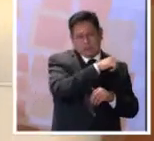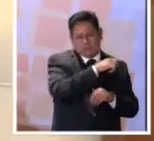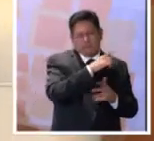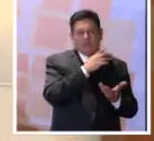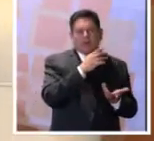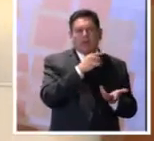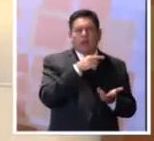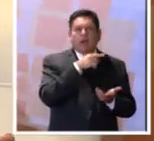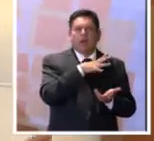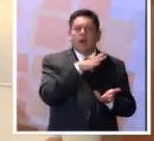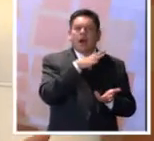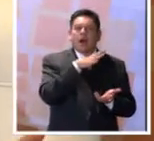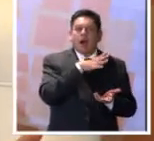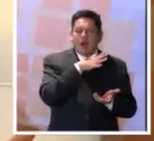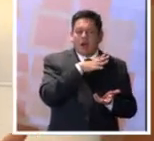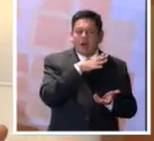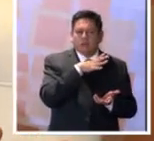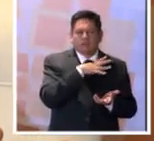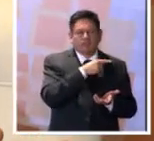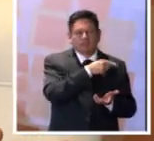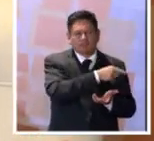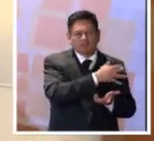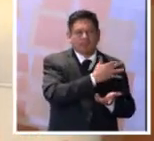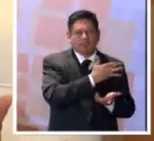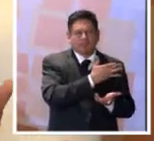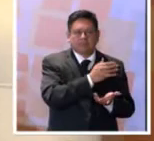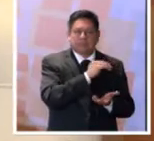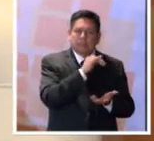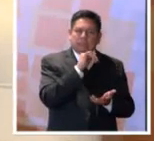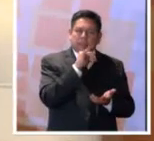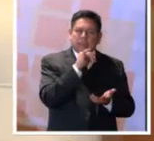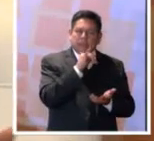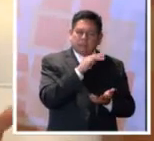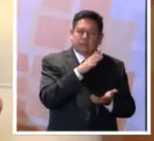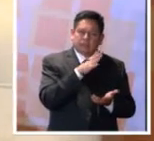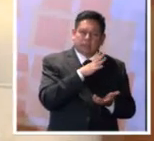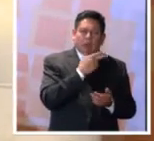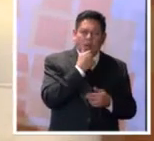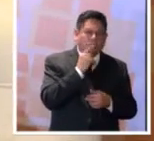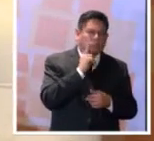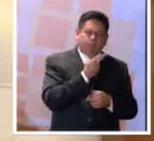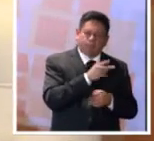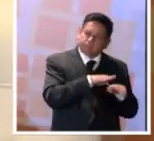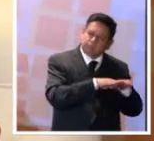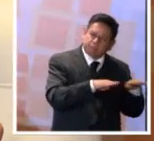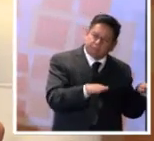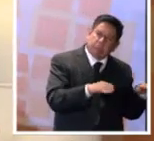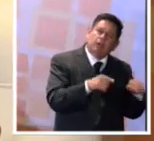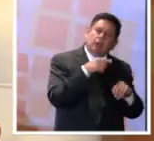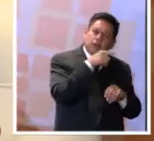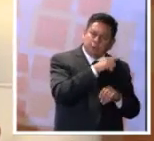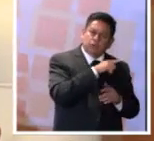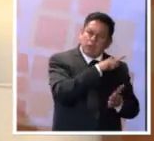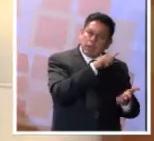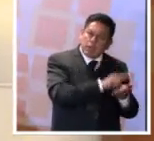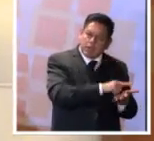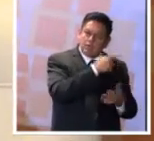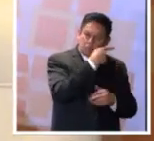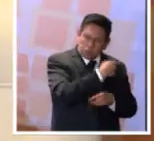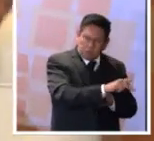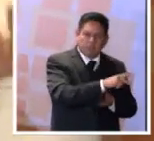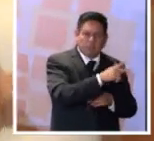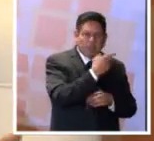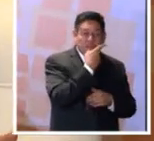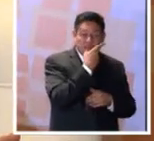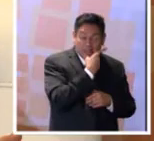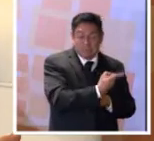más allá de la paridad en la postulación, Coahuila hoy tiene formalmente una legislación electoral que garantiza la paridad en